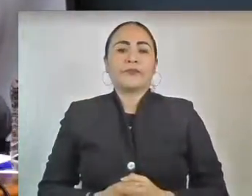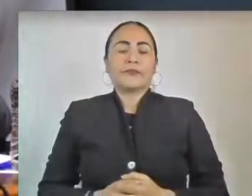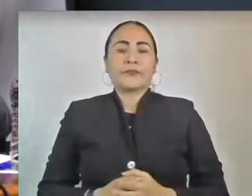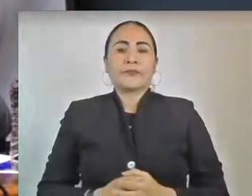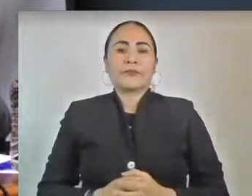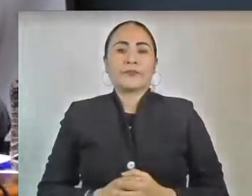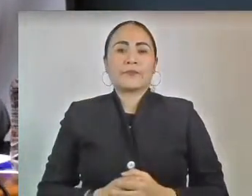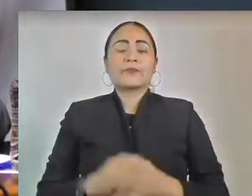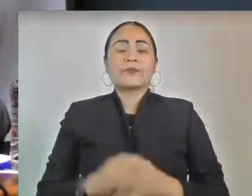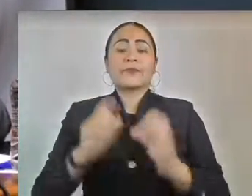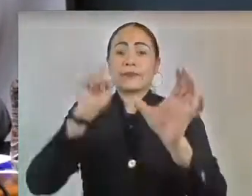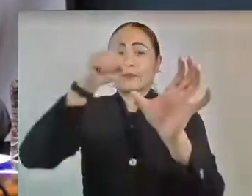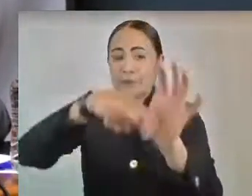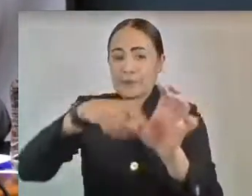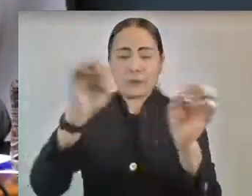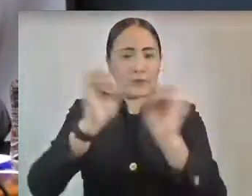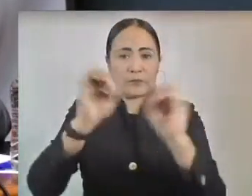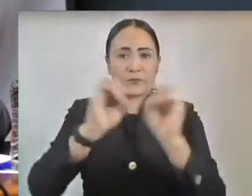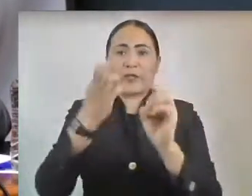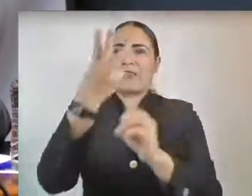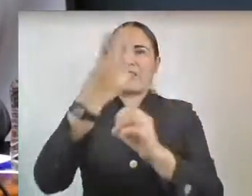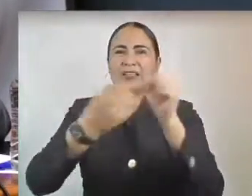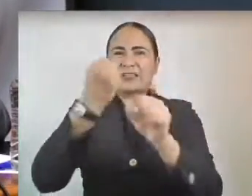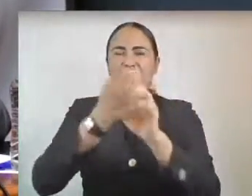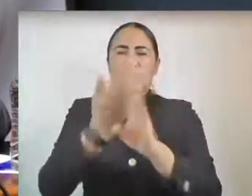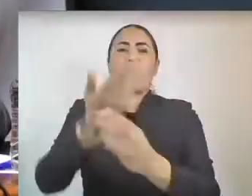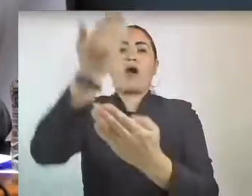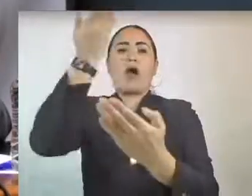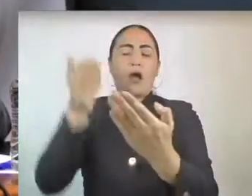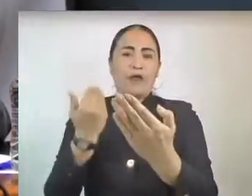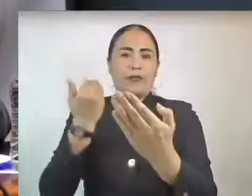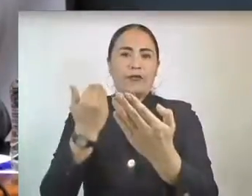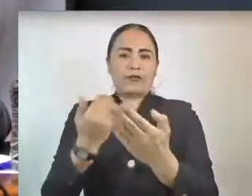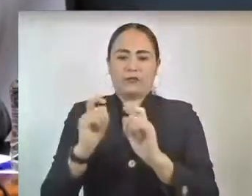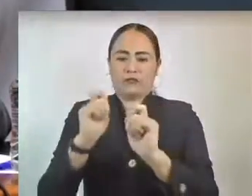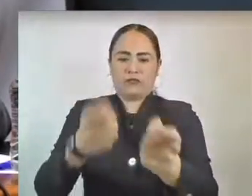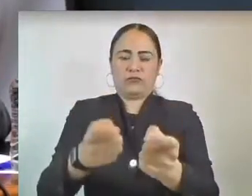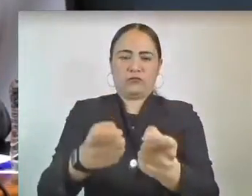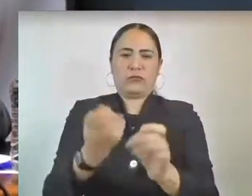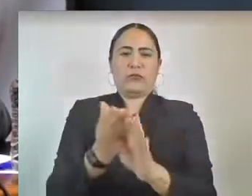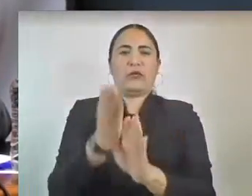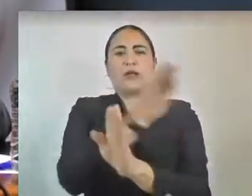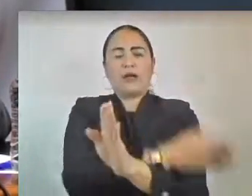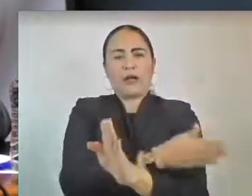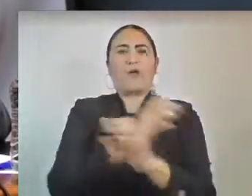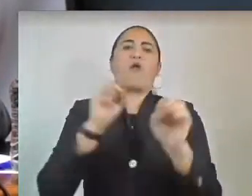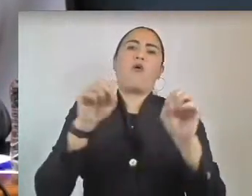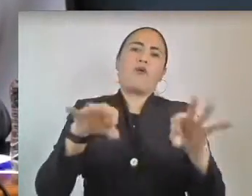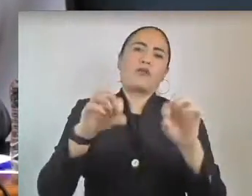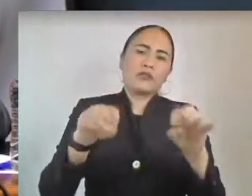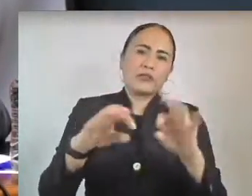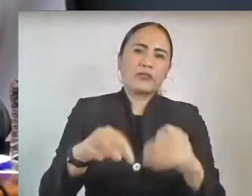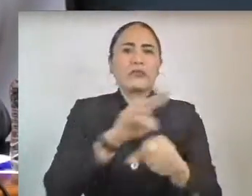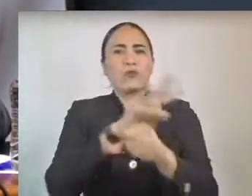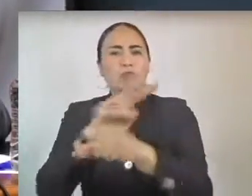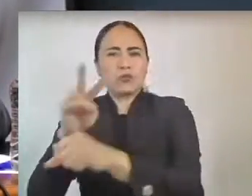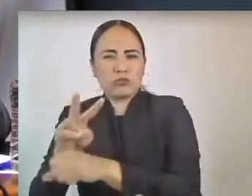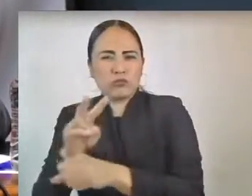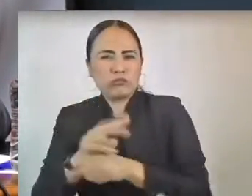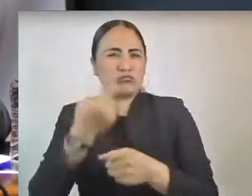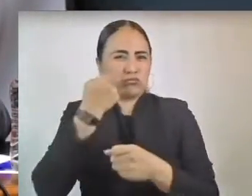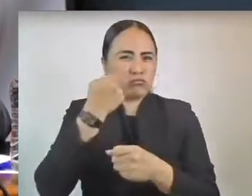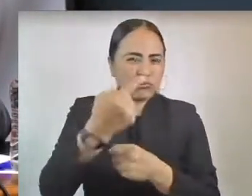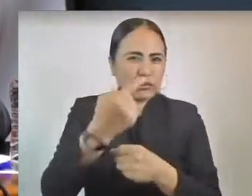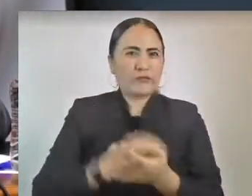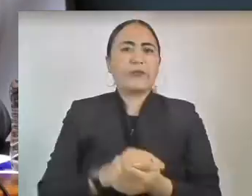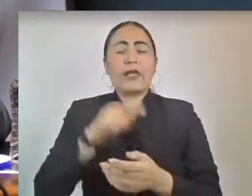pertenecer o haber pertenecido en los 3 años anteriores a su designación a despachos de consultoría o auditoría que hubieran